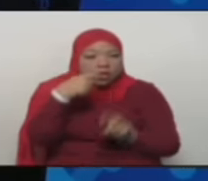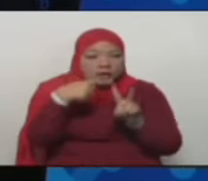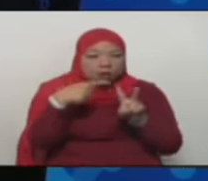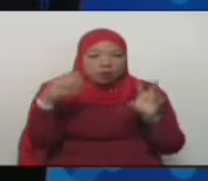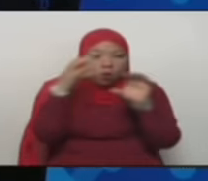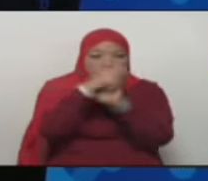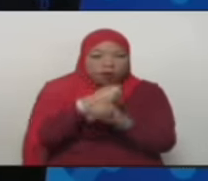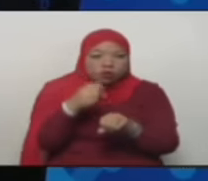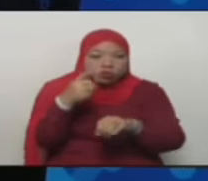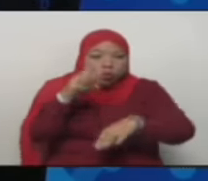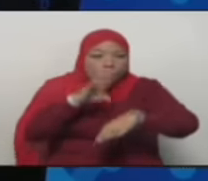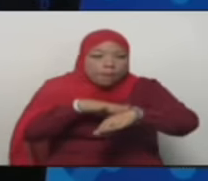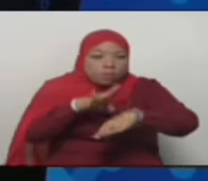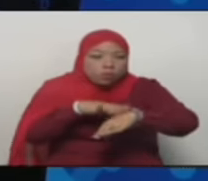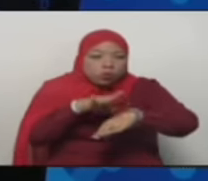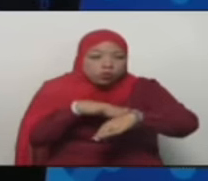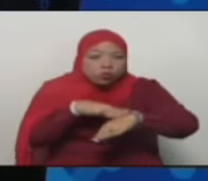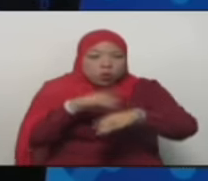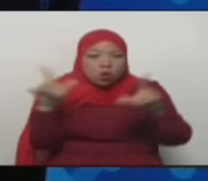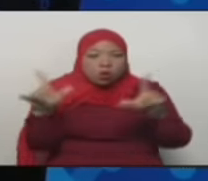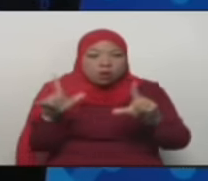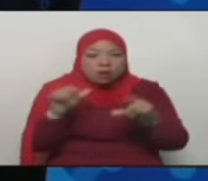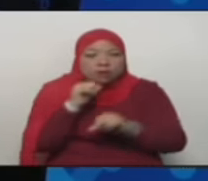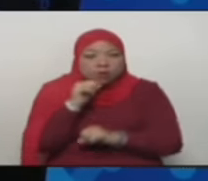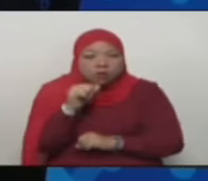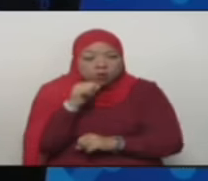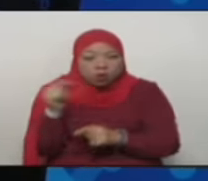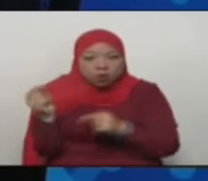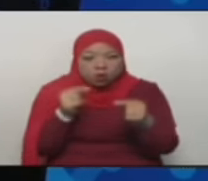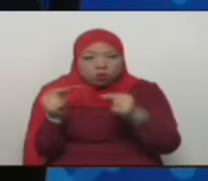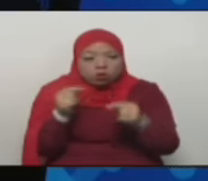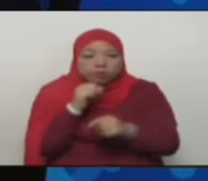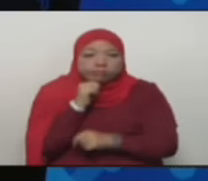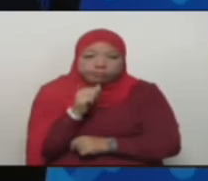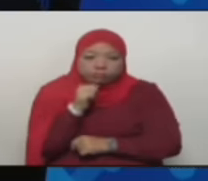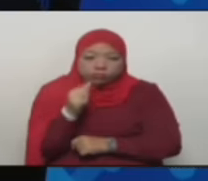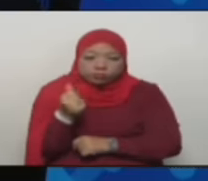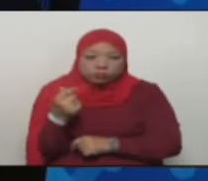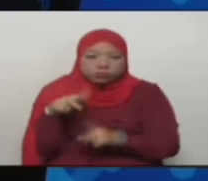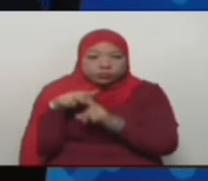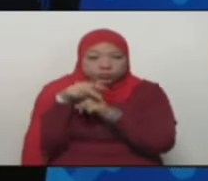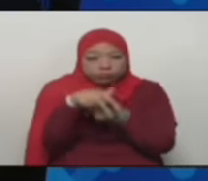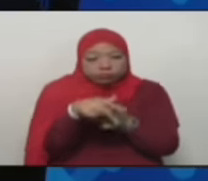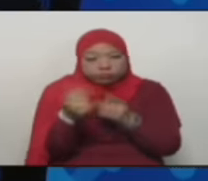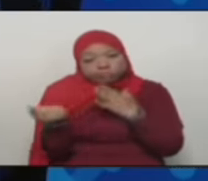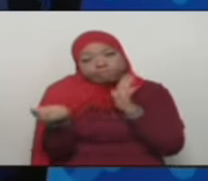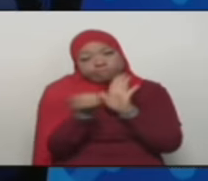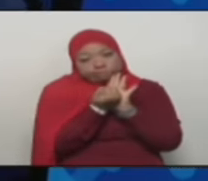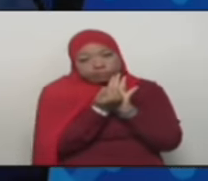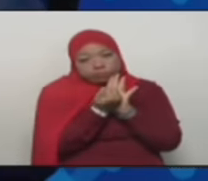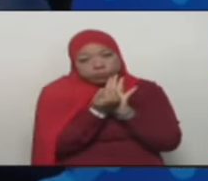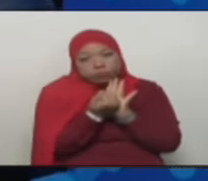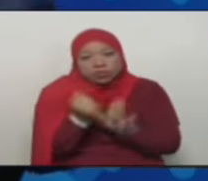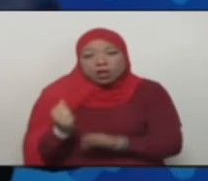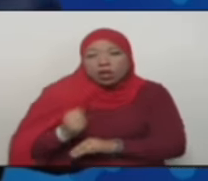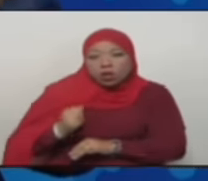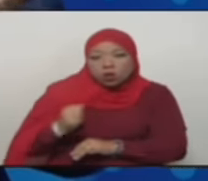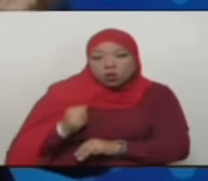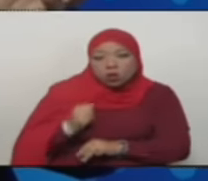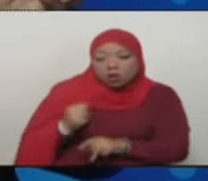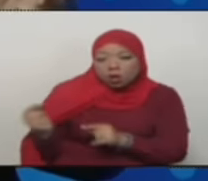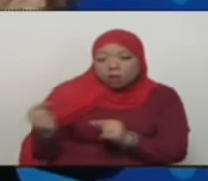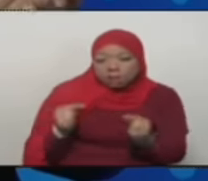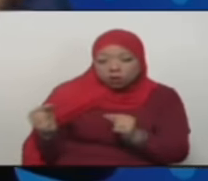hora lo hicimos, porque estábamos negociando con unos mafiosos que lo que venían era matarnos, y estaban aprovechando la